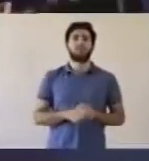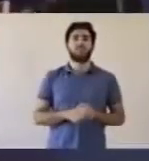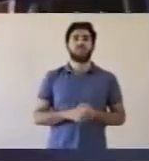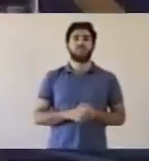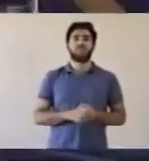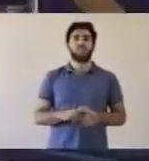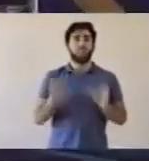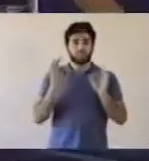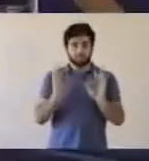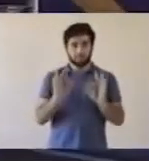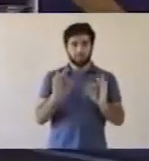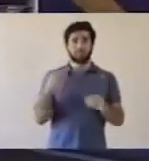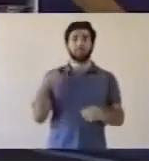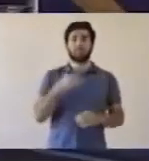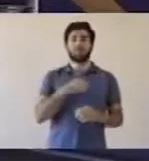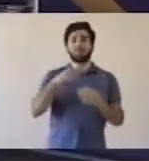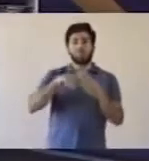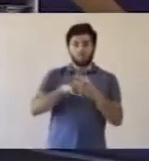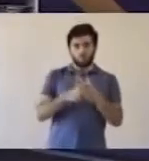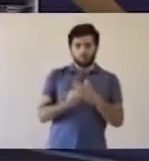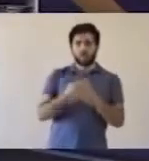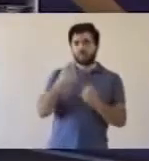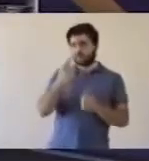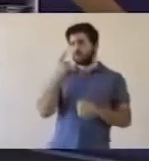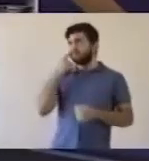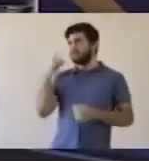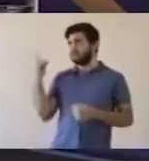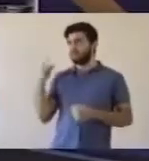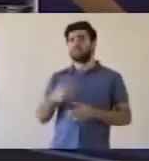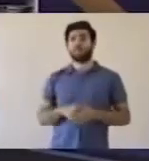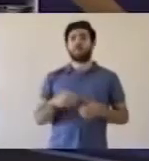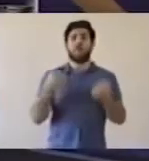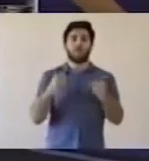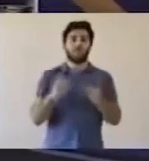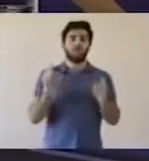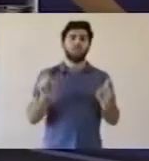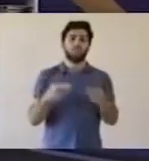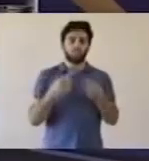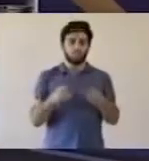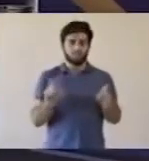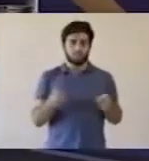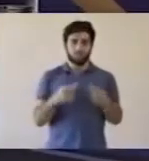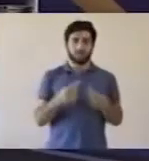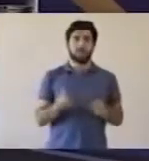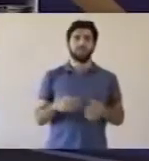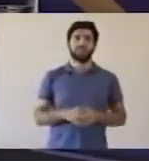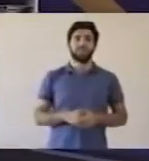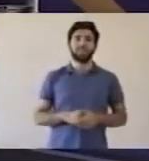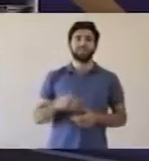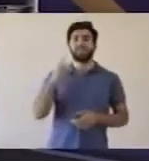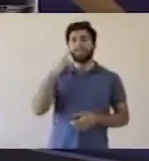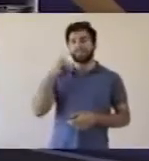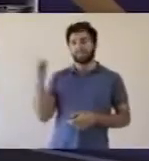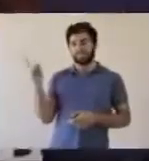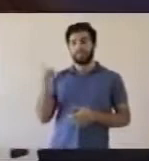1, 2, 3, 4. Bueno, vamos a comenzar entonces con las piernas. Ahora lo vamos a hacer con música.